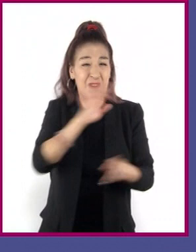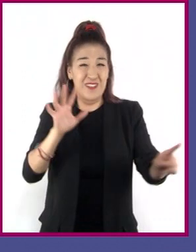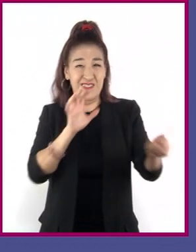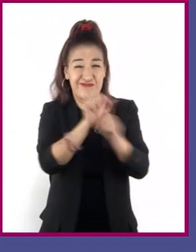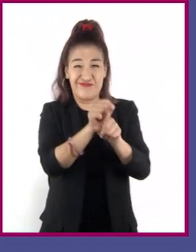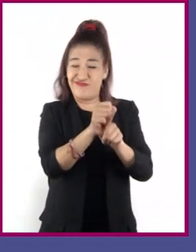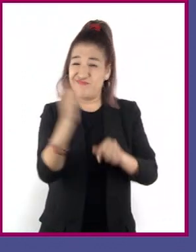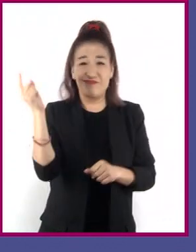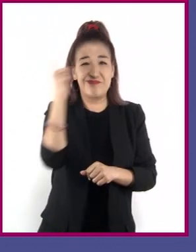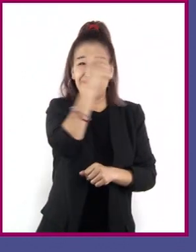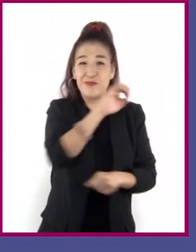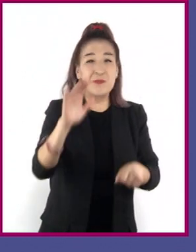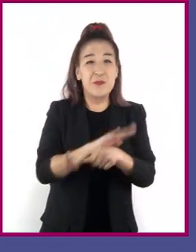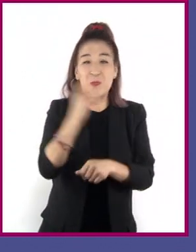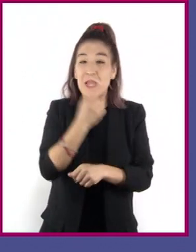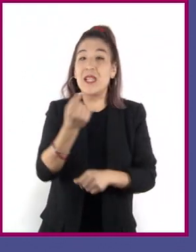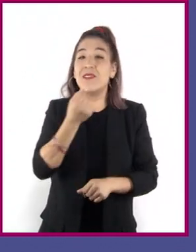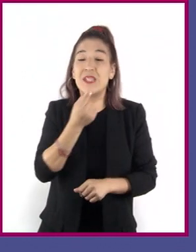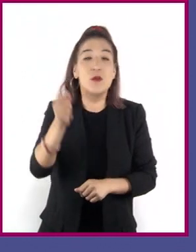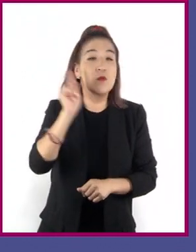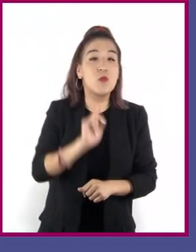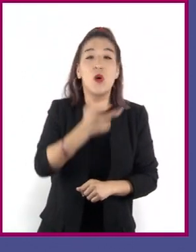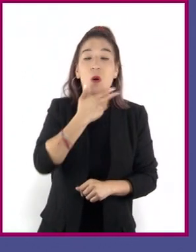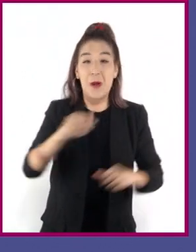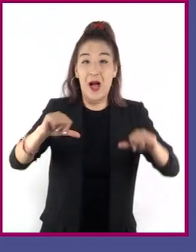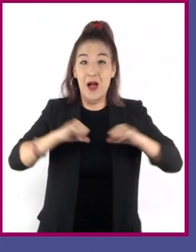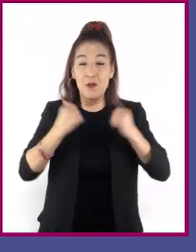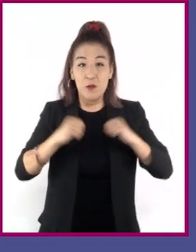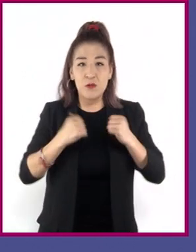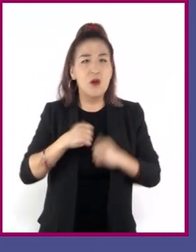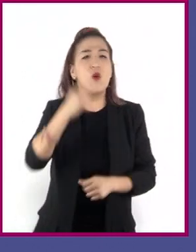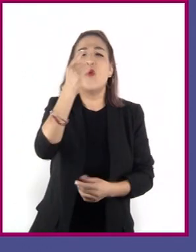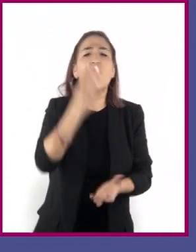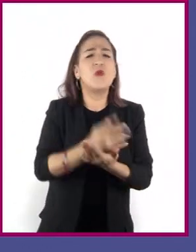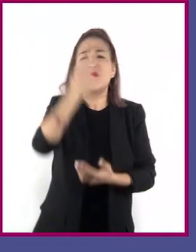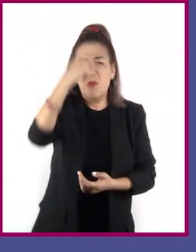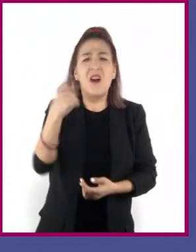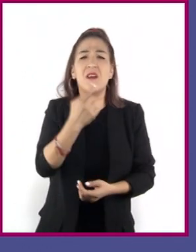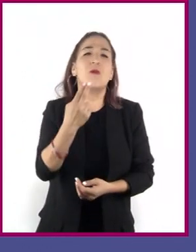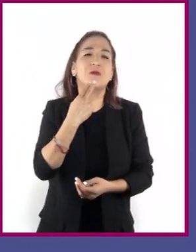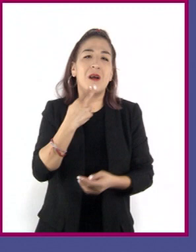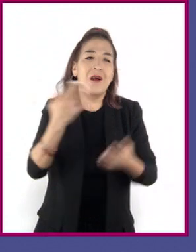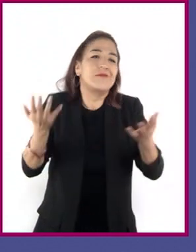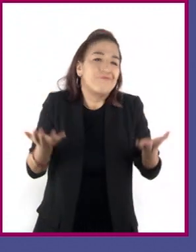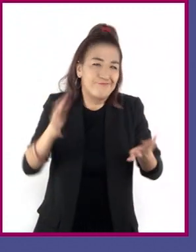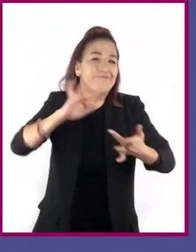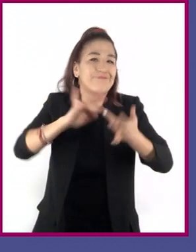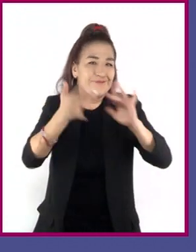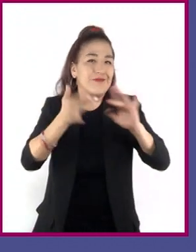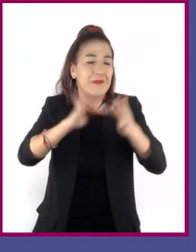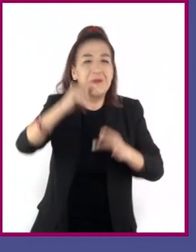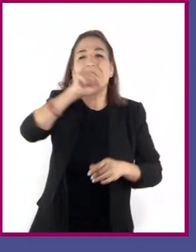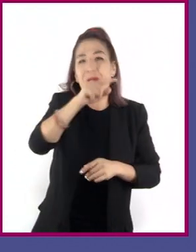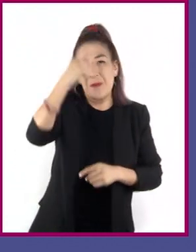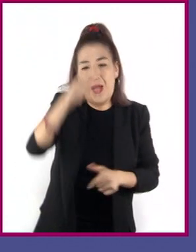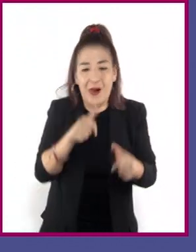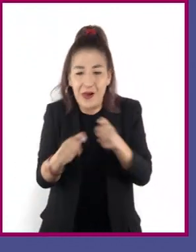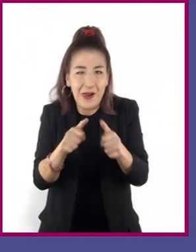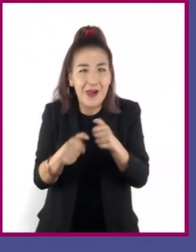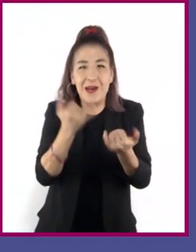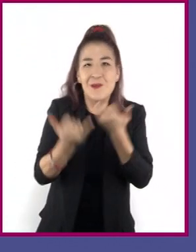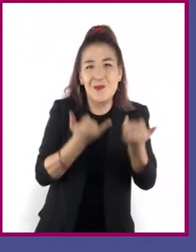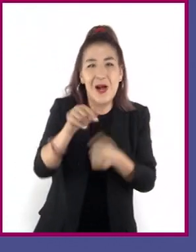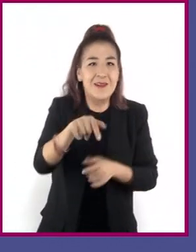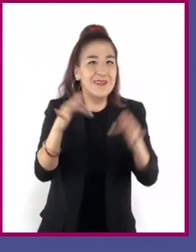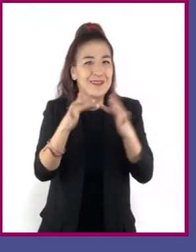porque los niños niñas y adolescentes solo lo utilizamos para las redes sociales y videojuegos por lo que